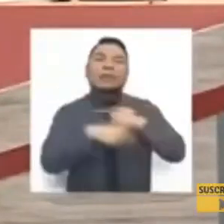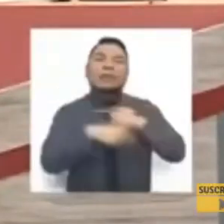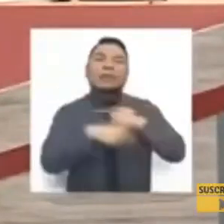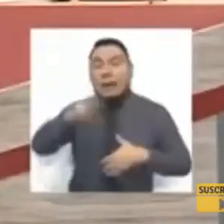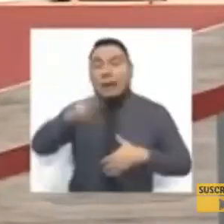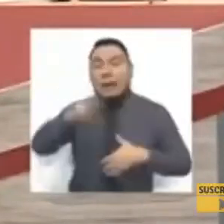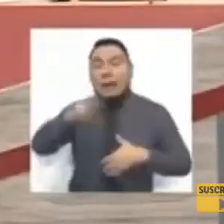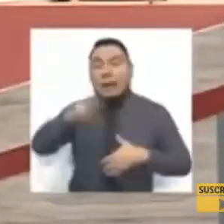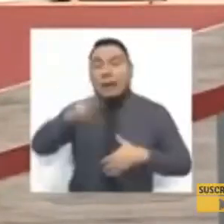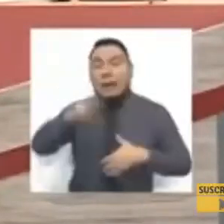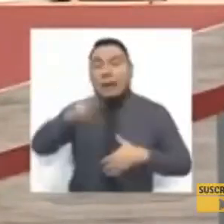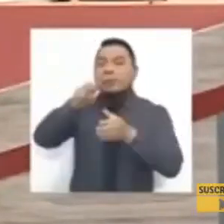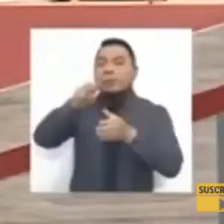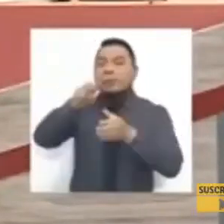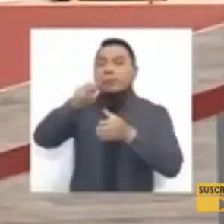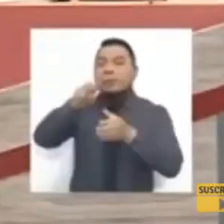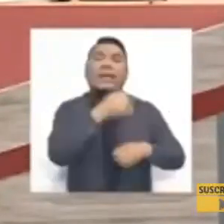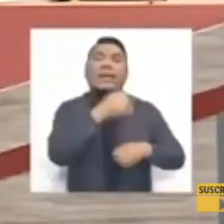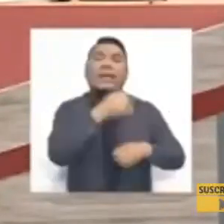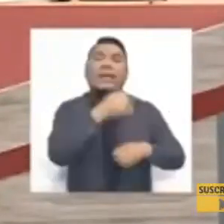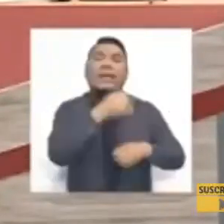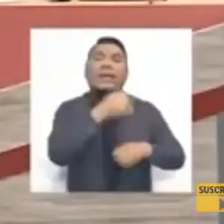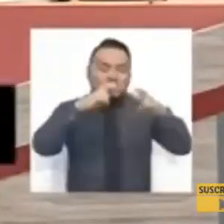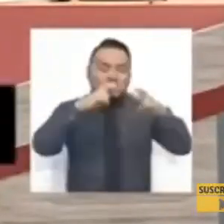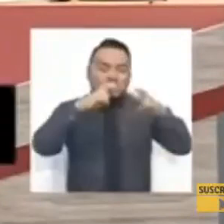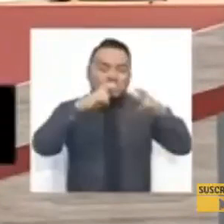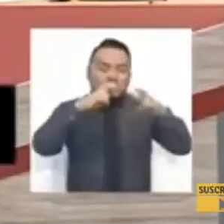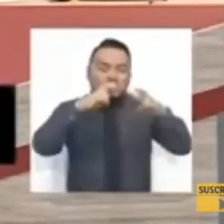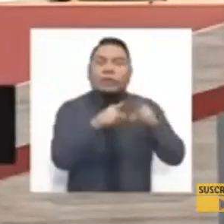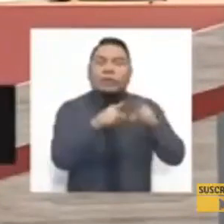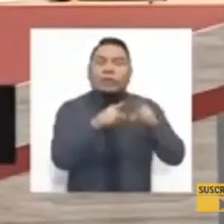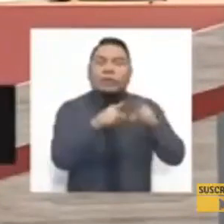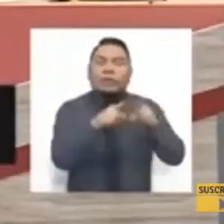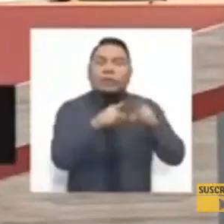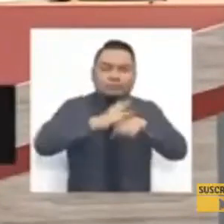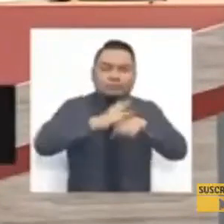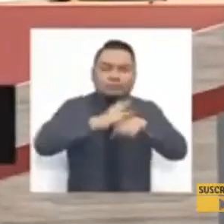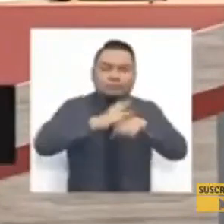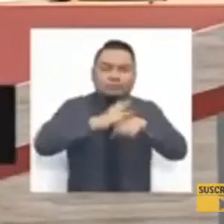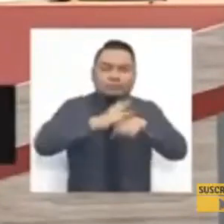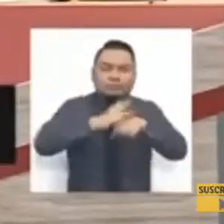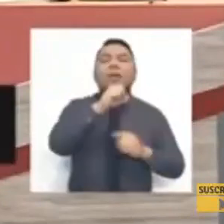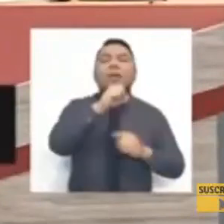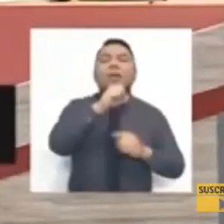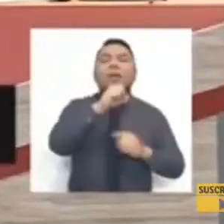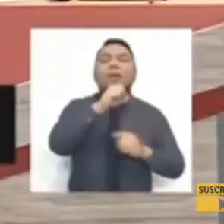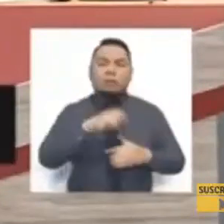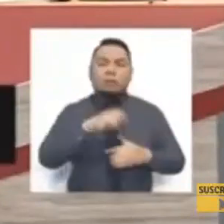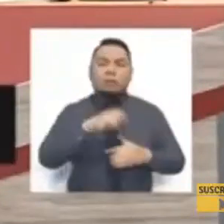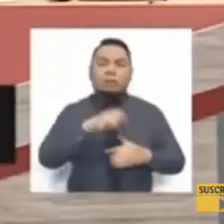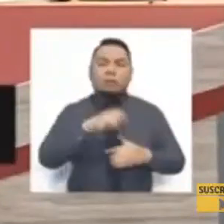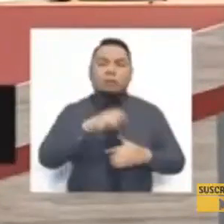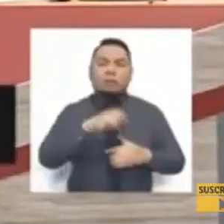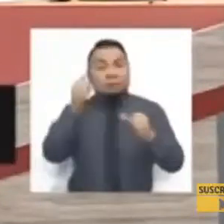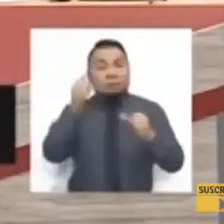Debate 2021 y el Instituto de Analítica Social e Inteligencia Estratégica, Pulso PUC. Quiero recordarles que